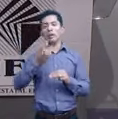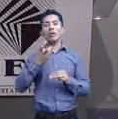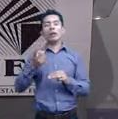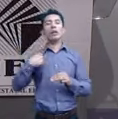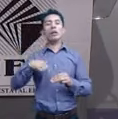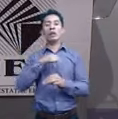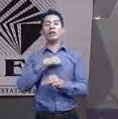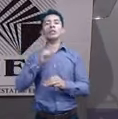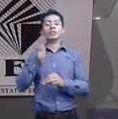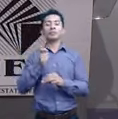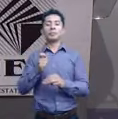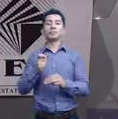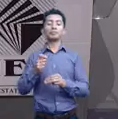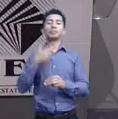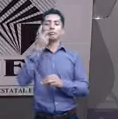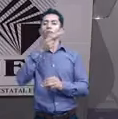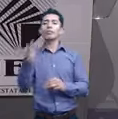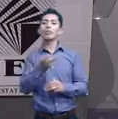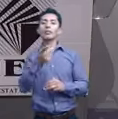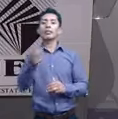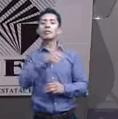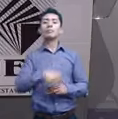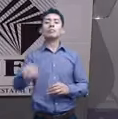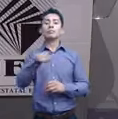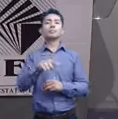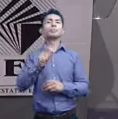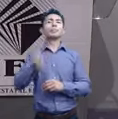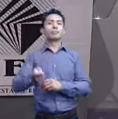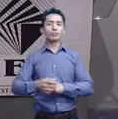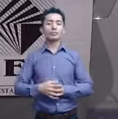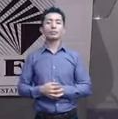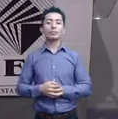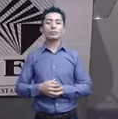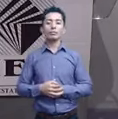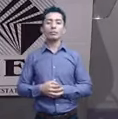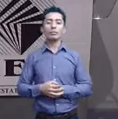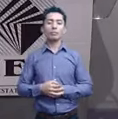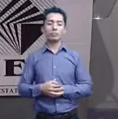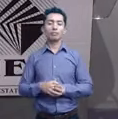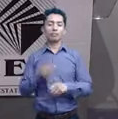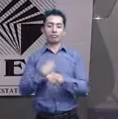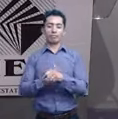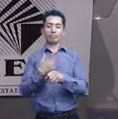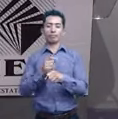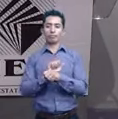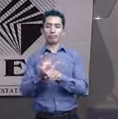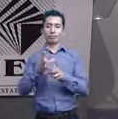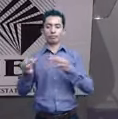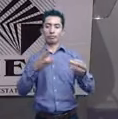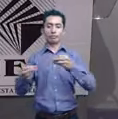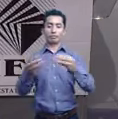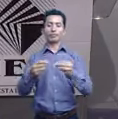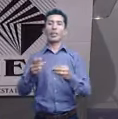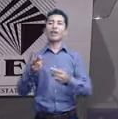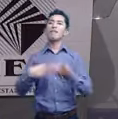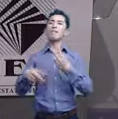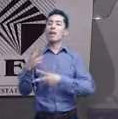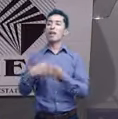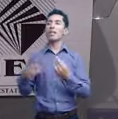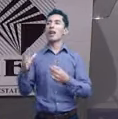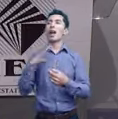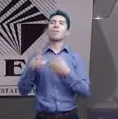nos tomaremos el atrevimiento de preguntarles lo siguiente. La pandemia trajo consigo un